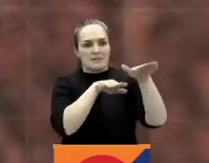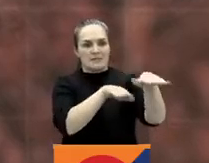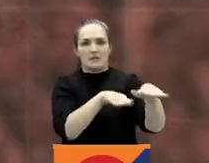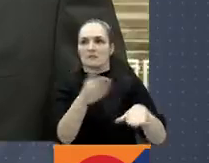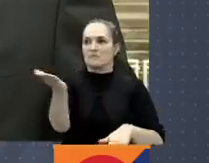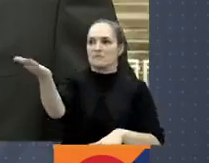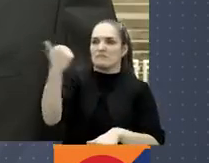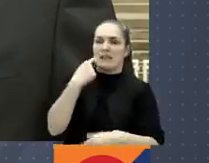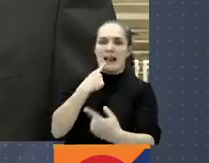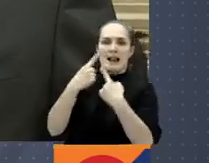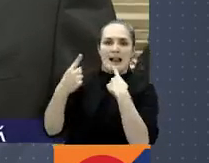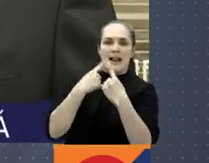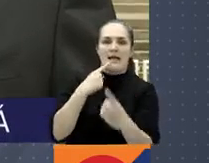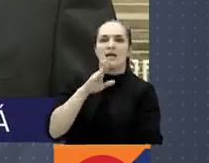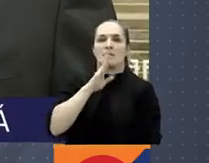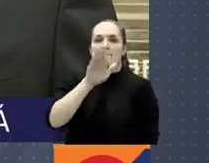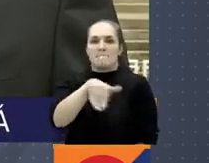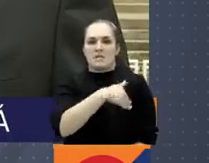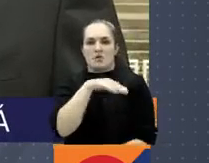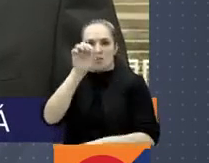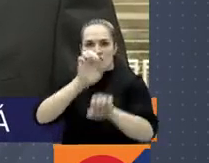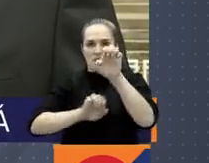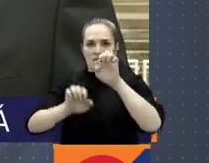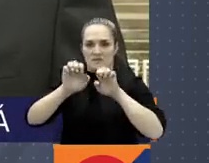lópez buenas tardes